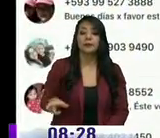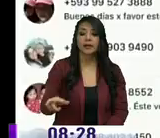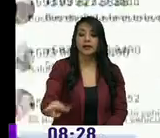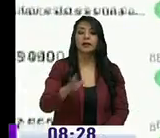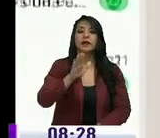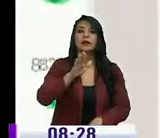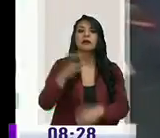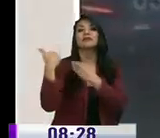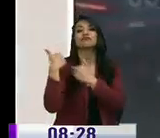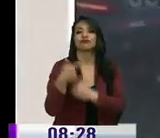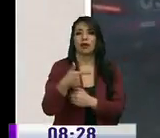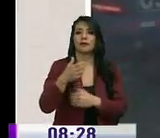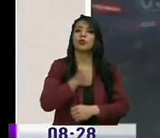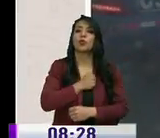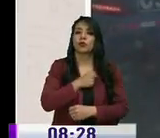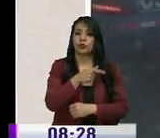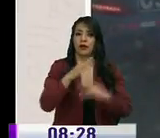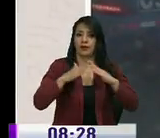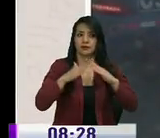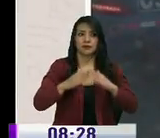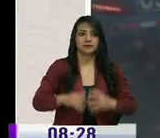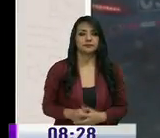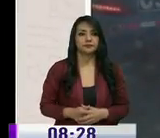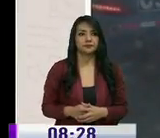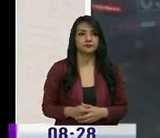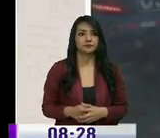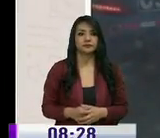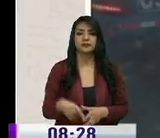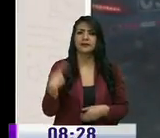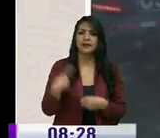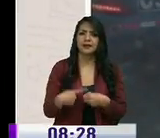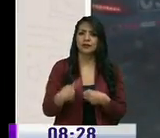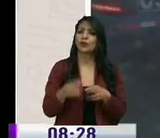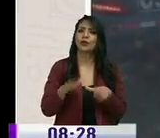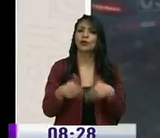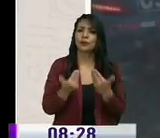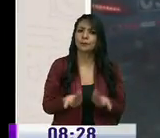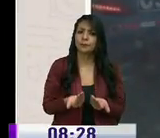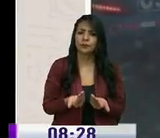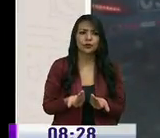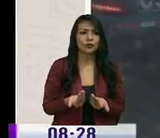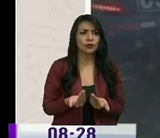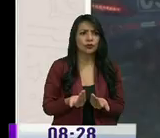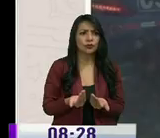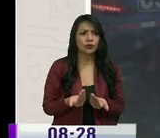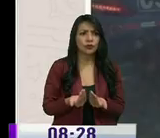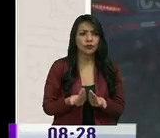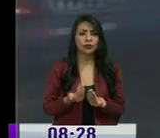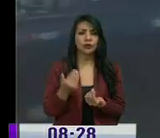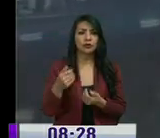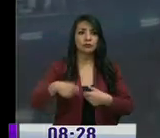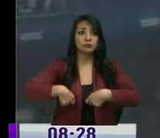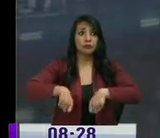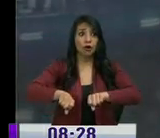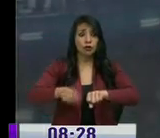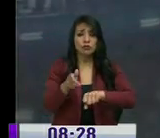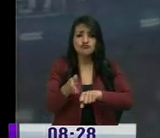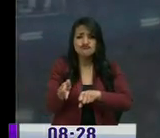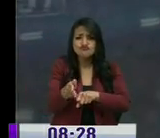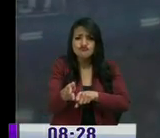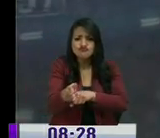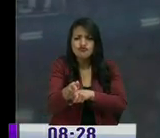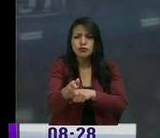cuestión nuestra. Vea esto, ¿cómo en la ciudad de Quito no damos accidentes? Una